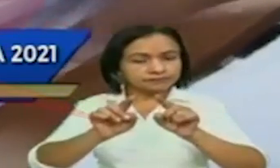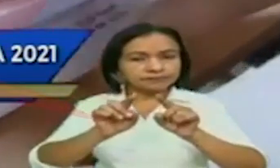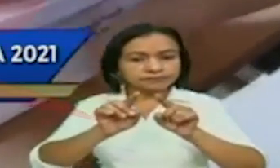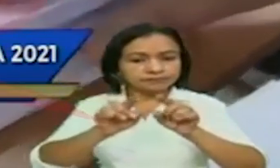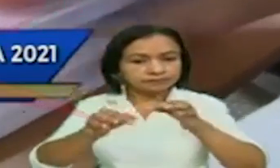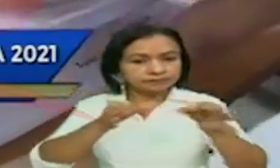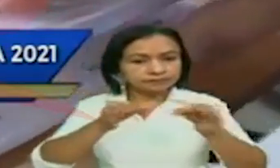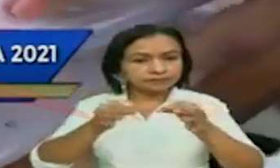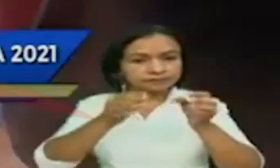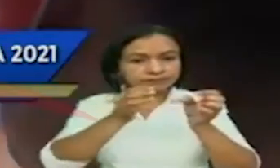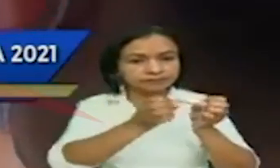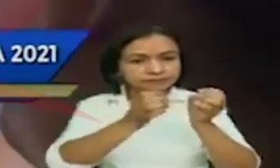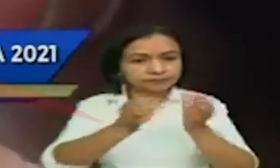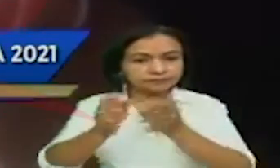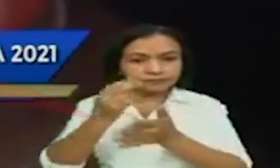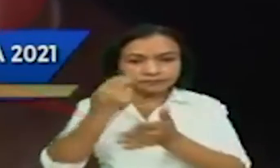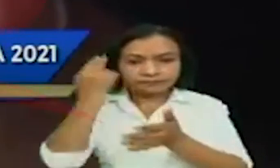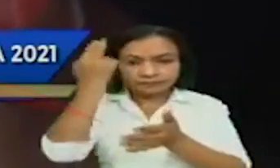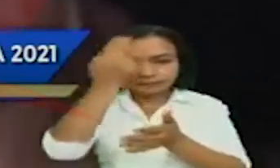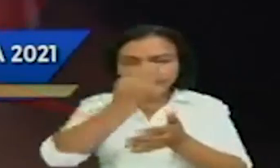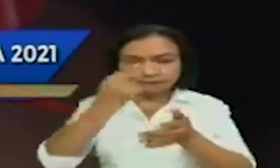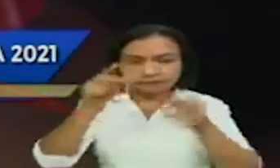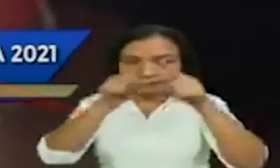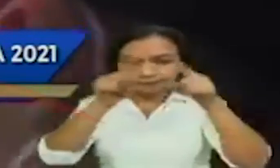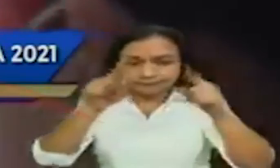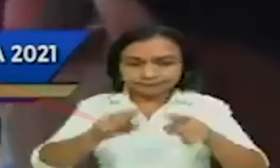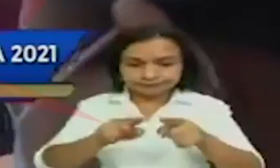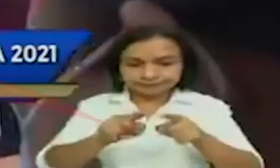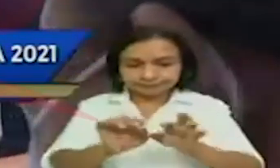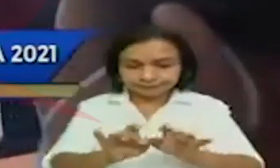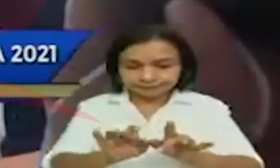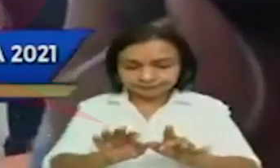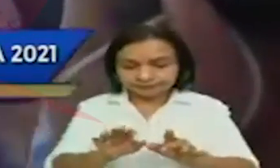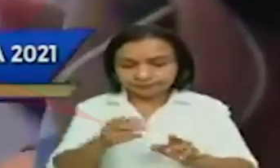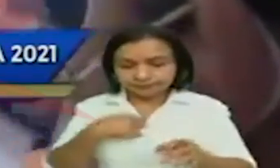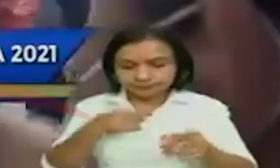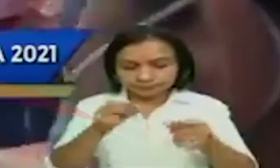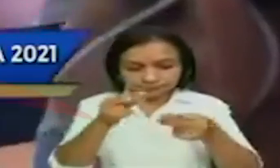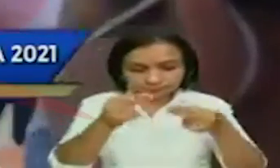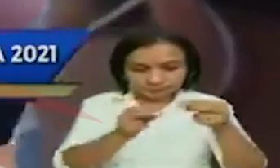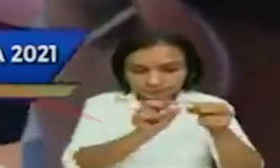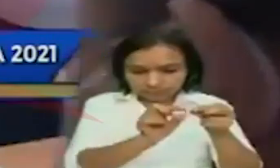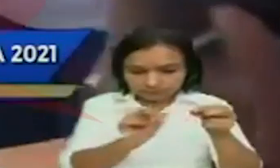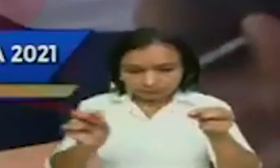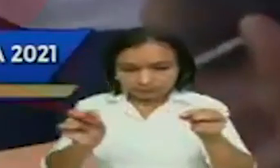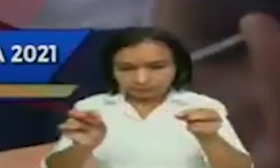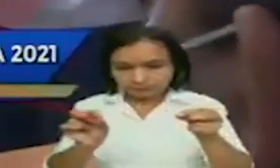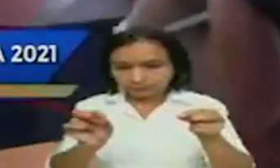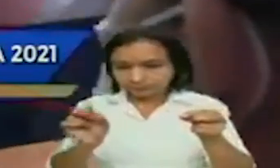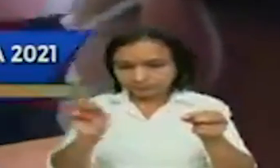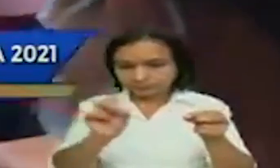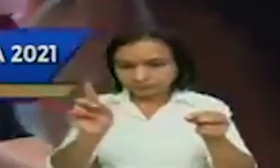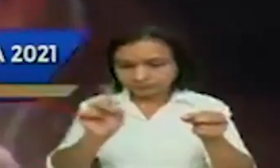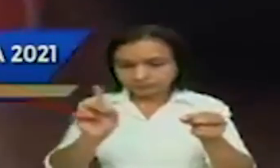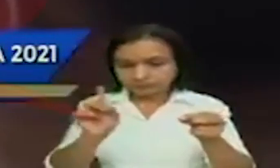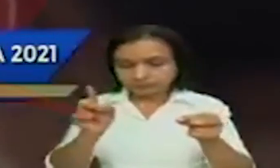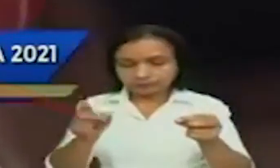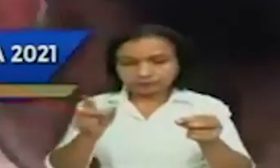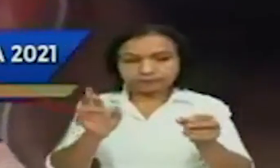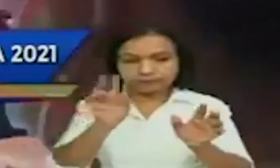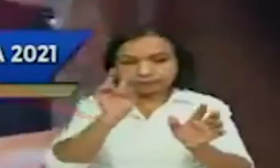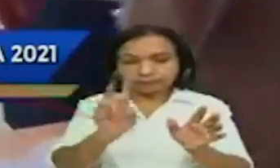se va a hacer una publicación en todos los centros, ¿verdad? Una publicación ahí